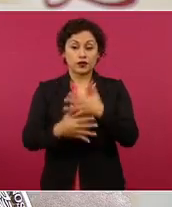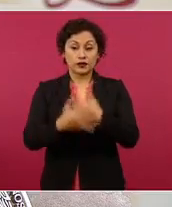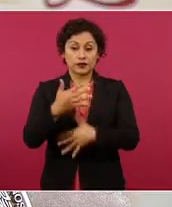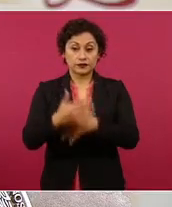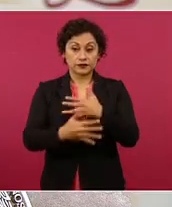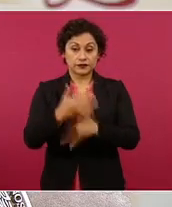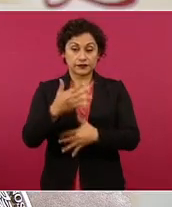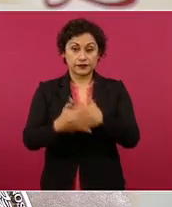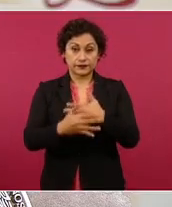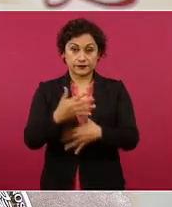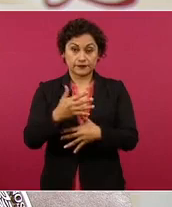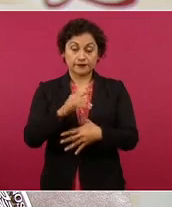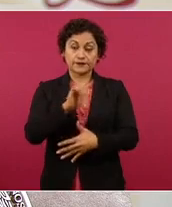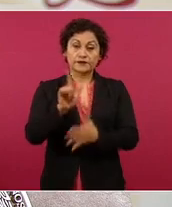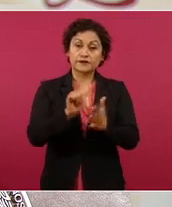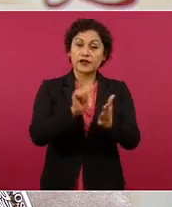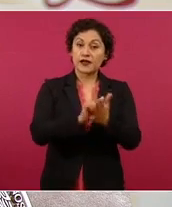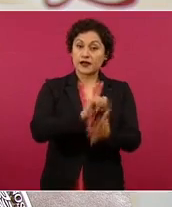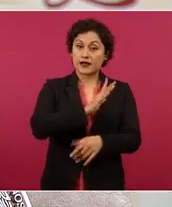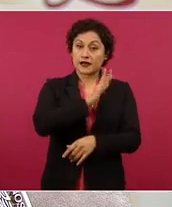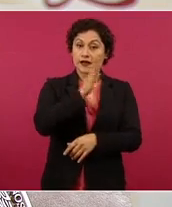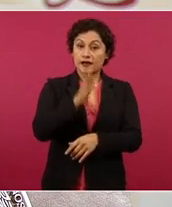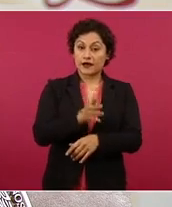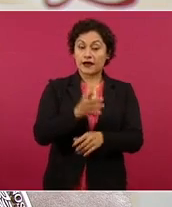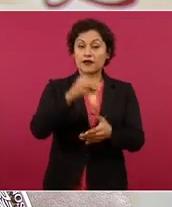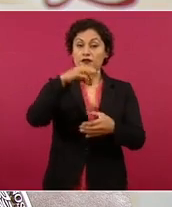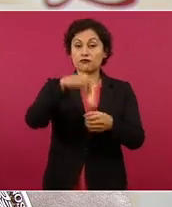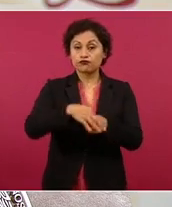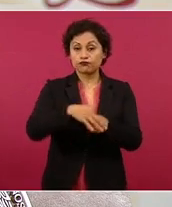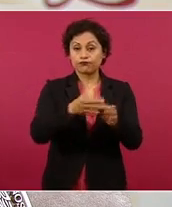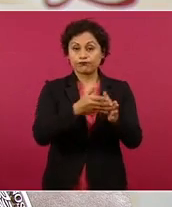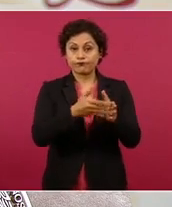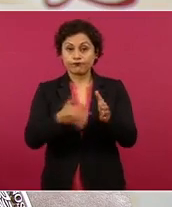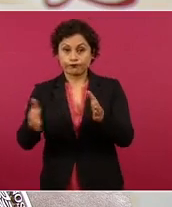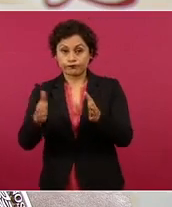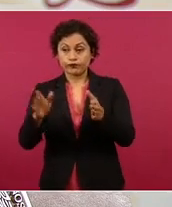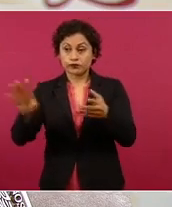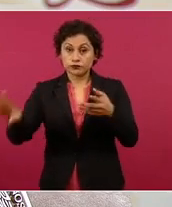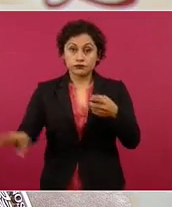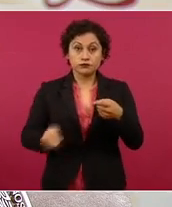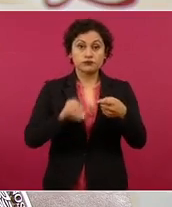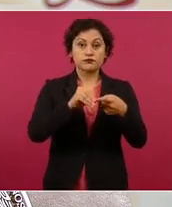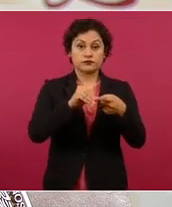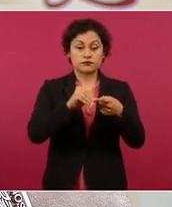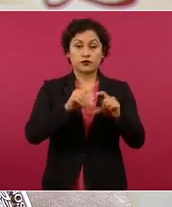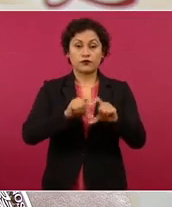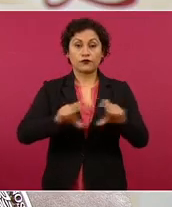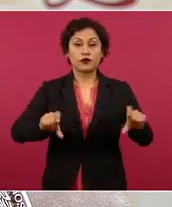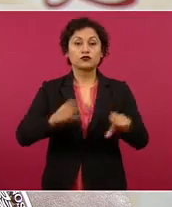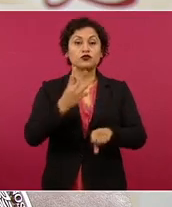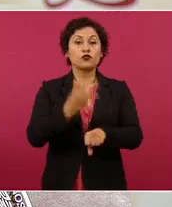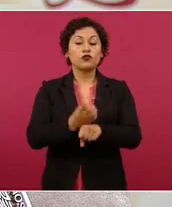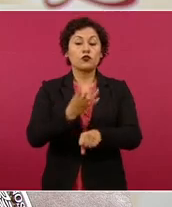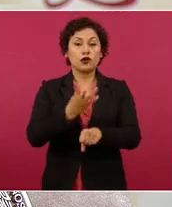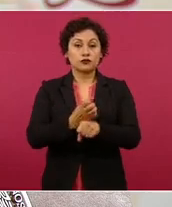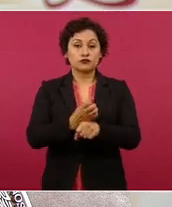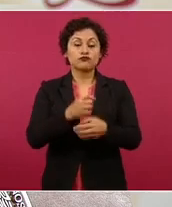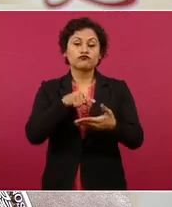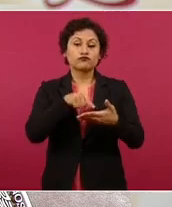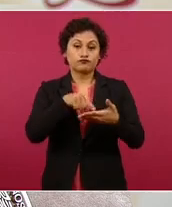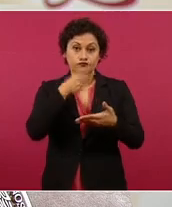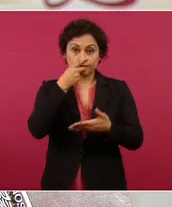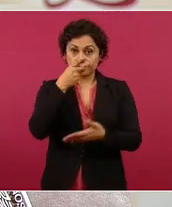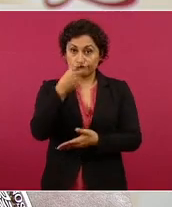Ley General de Procesos Electorales, se le hizo un agregado, la fracción cuarta, dice o